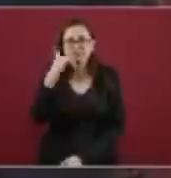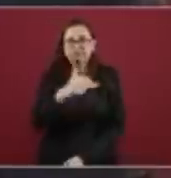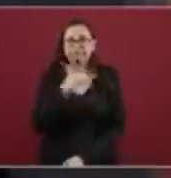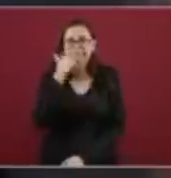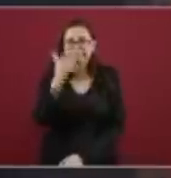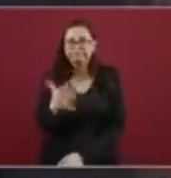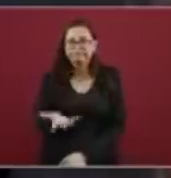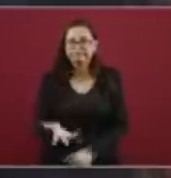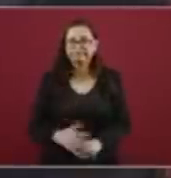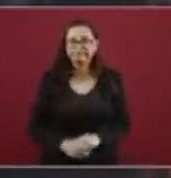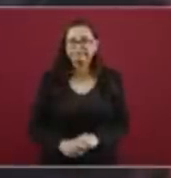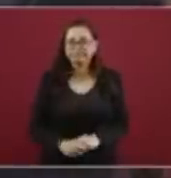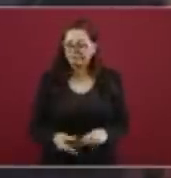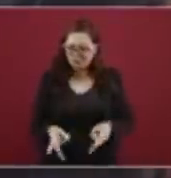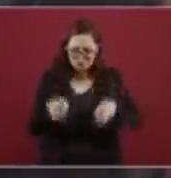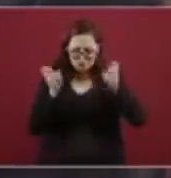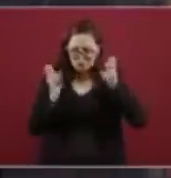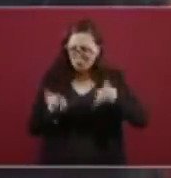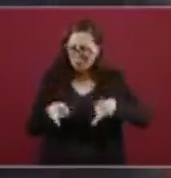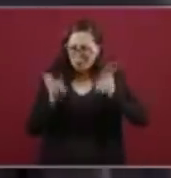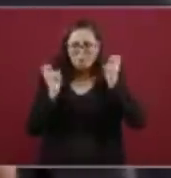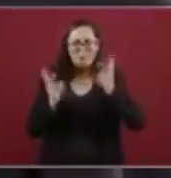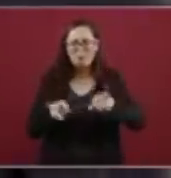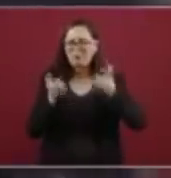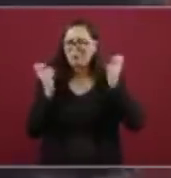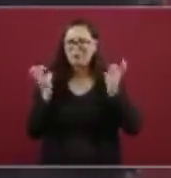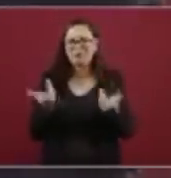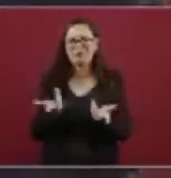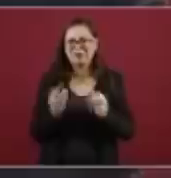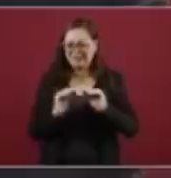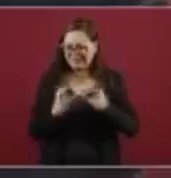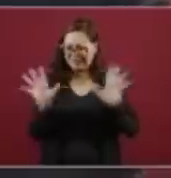Eso es robo, es saqueo.